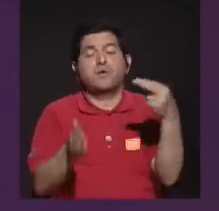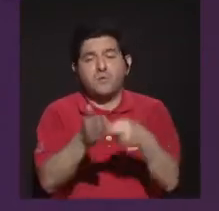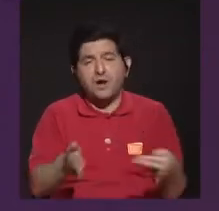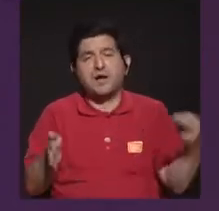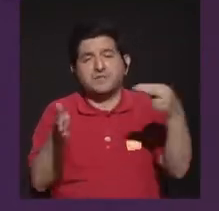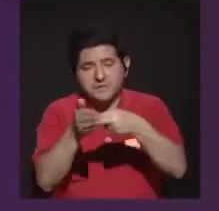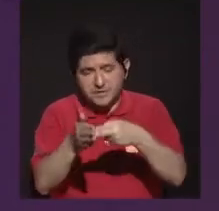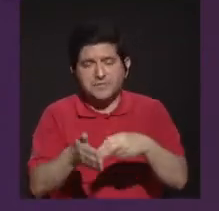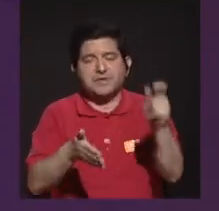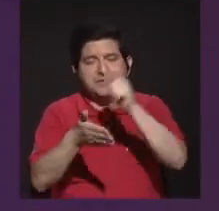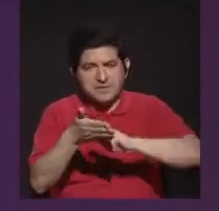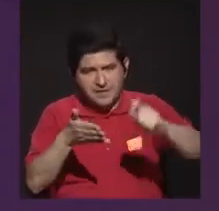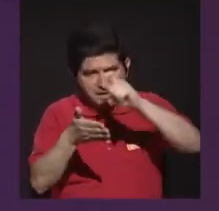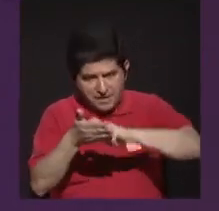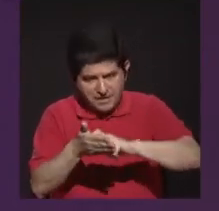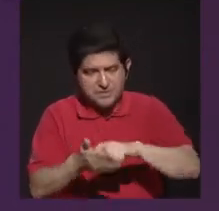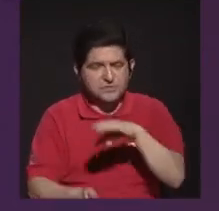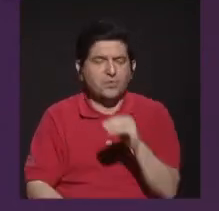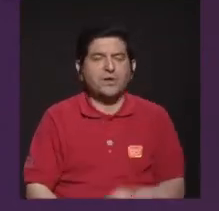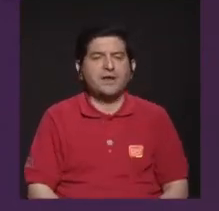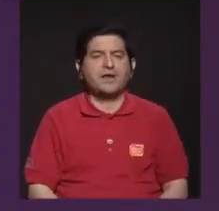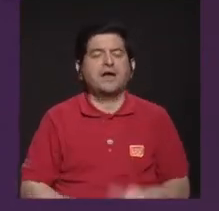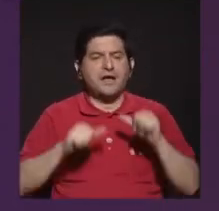en la escuela y se reproduce